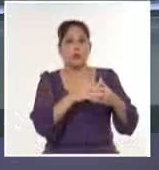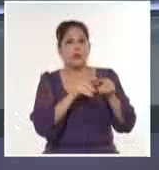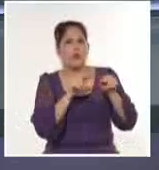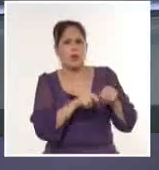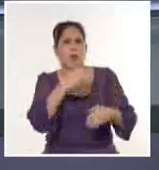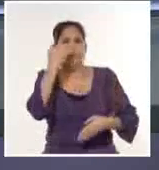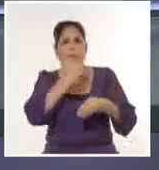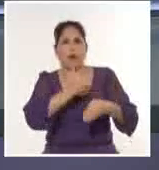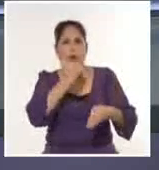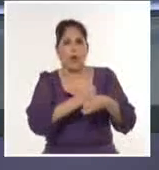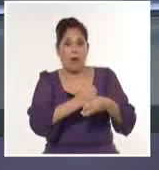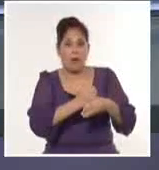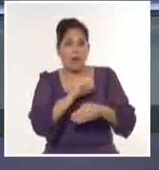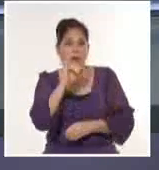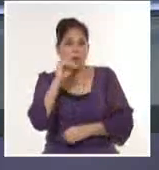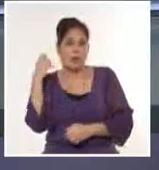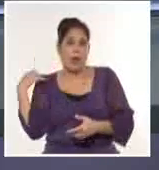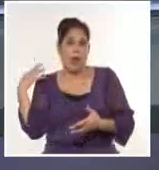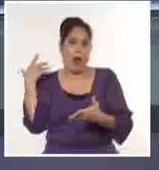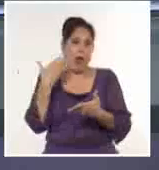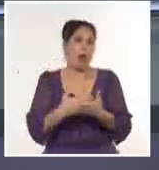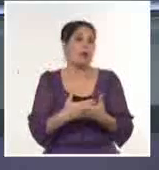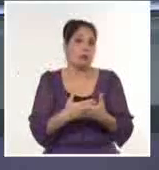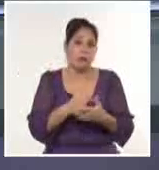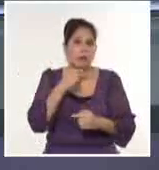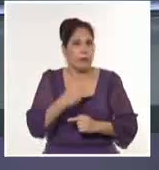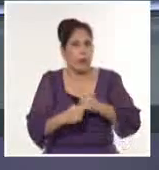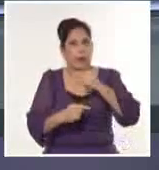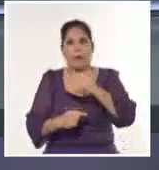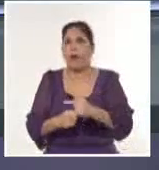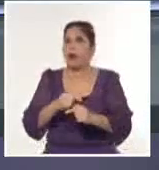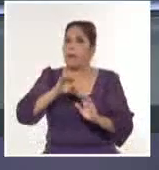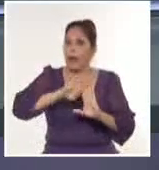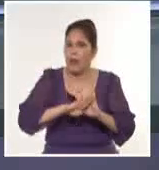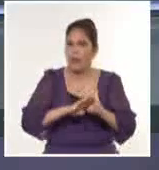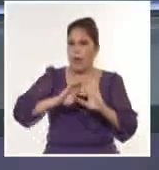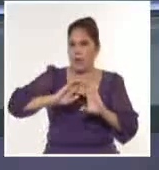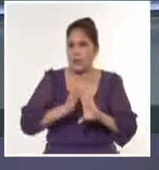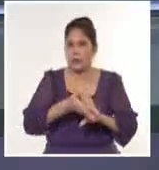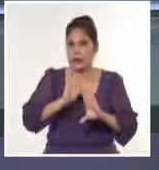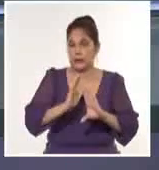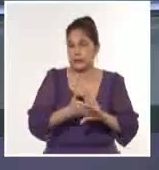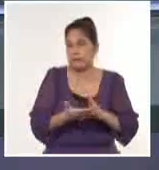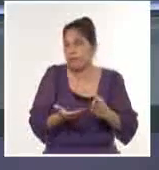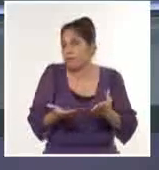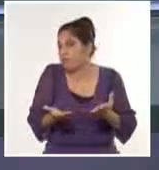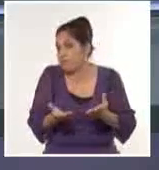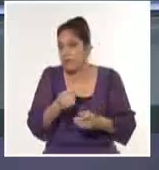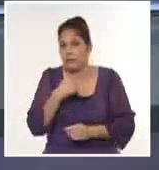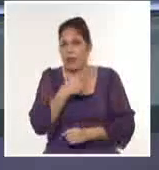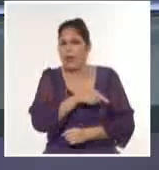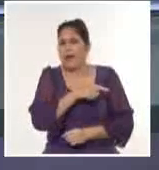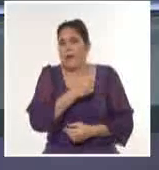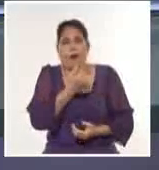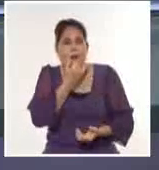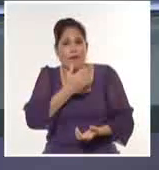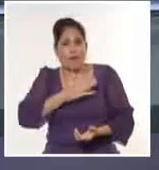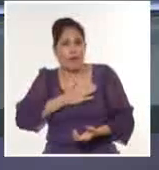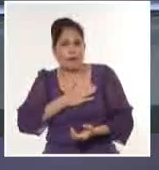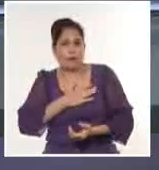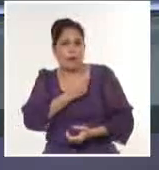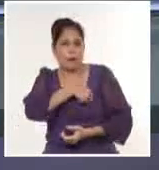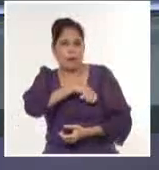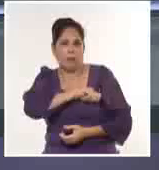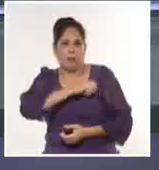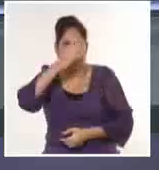bloqueo hace más de 6 décadas y una tras otra sus administraciones han visto fracasar su empeño, aunque han causado graves daños a